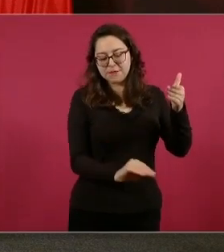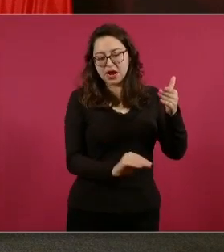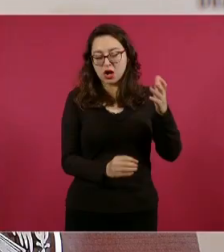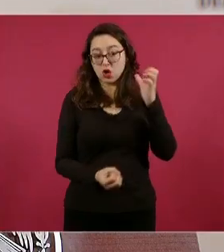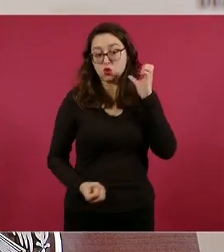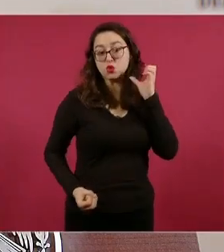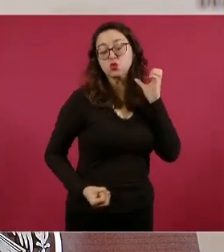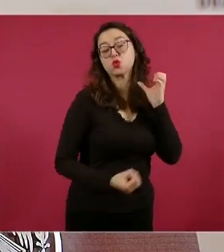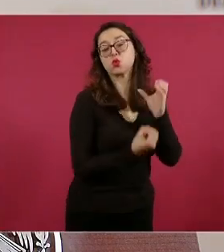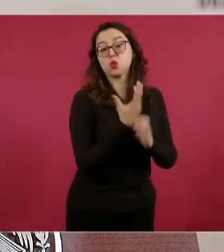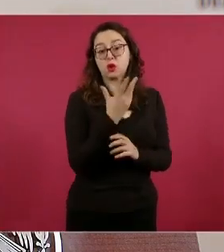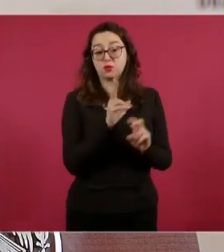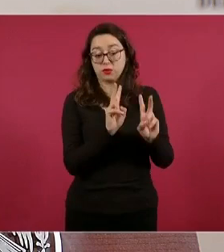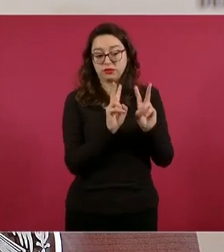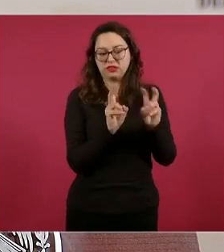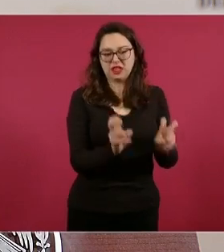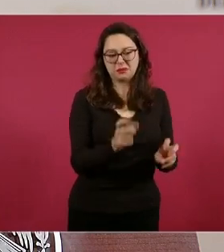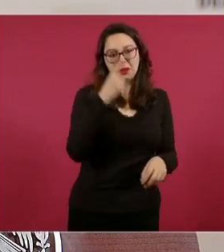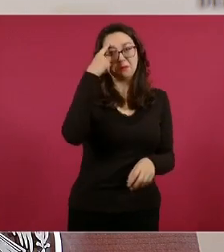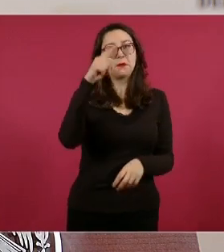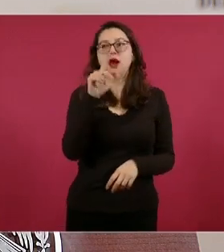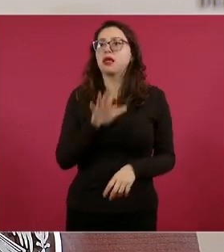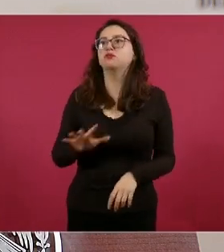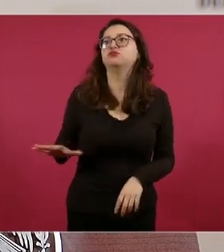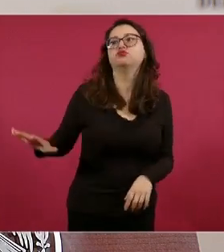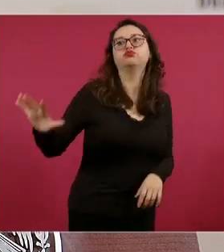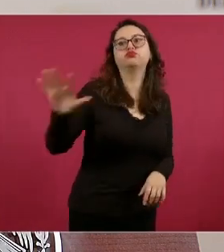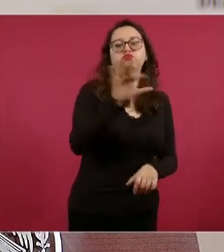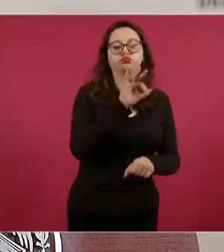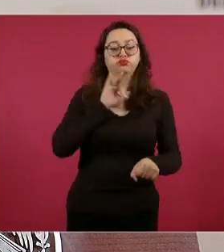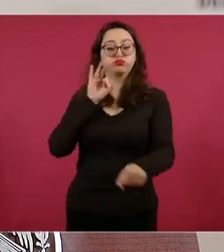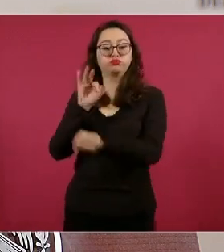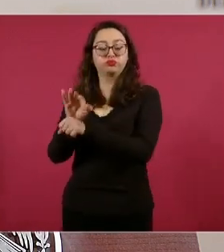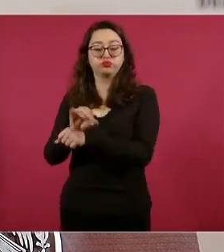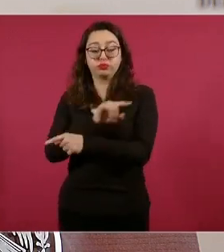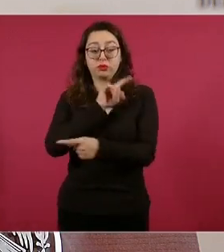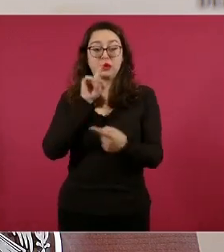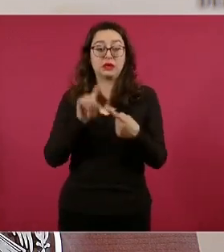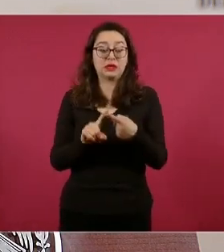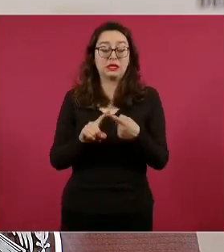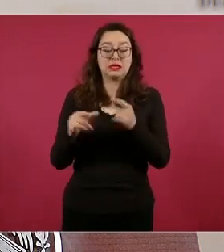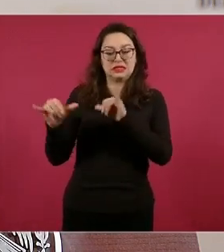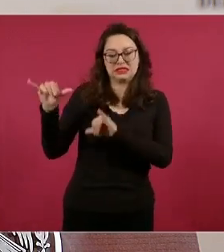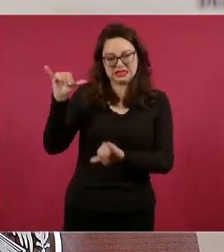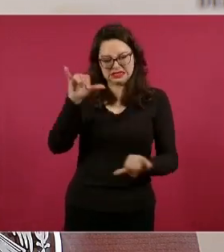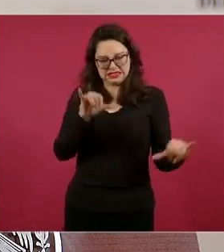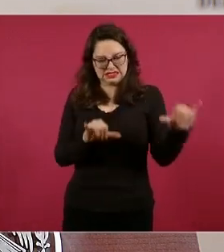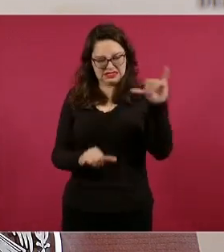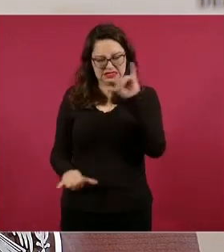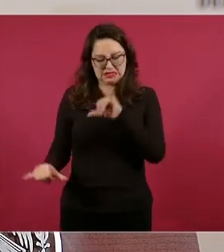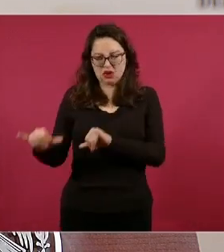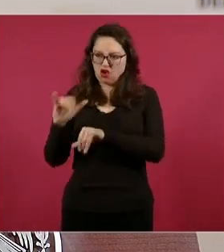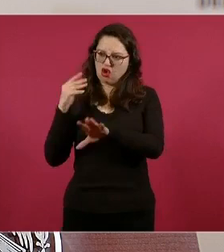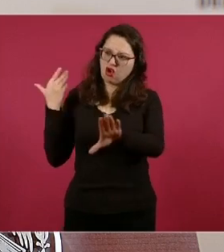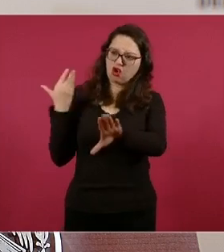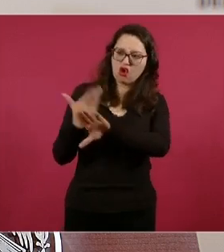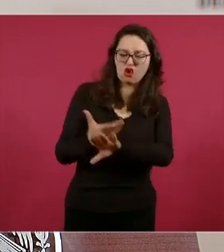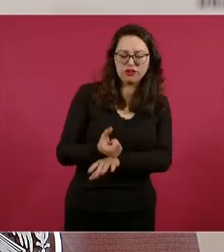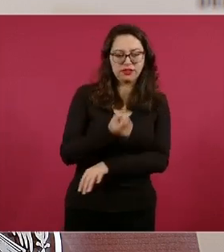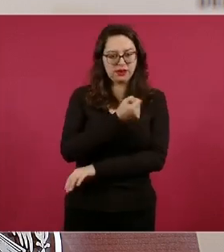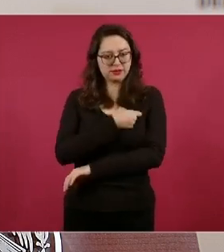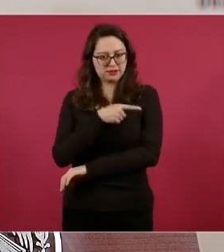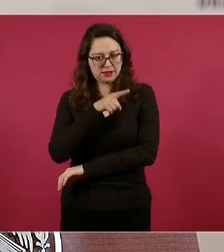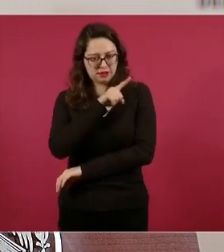Mexicanos en materia de protección a la salud por el uso de sustancias tóxicas. Y como ya